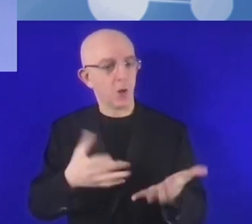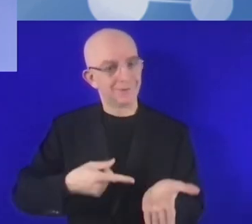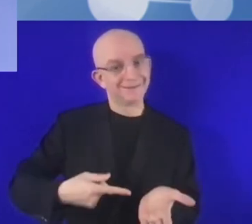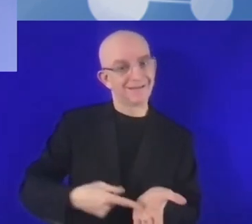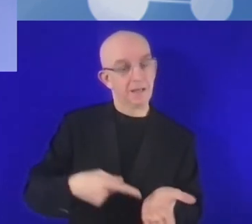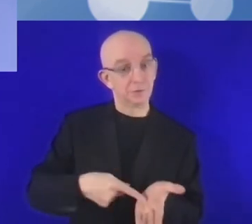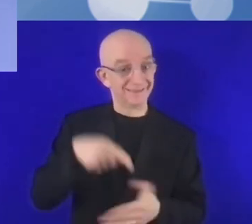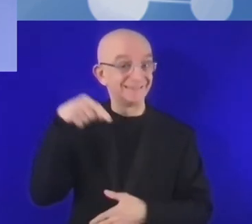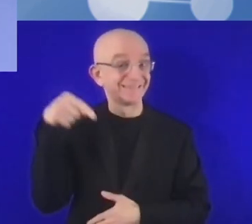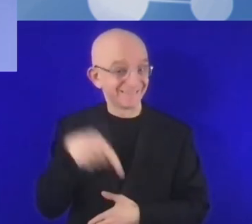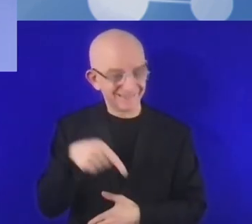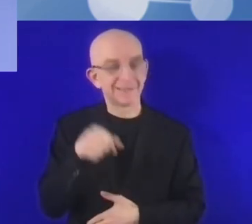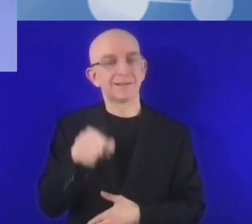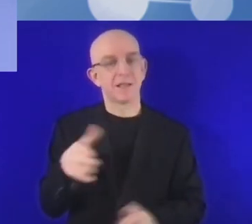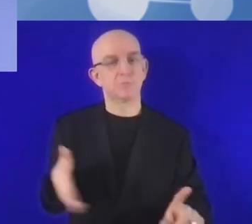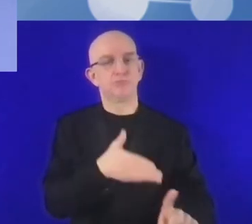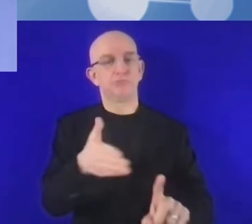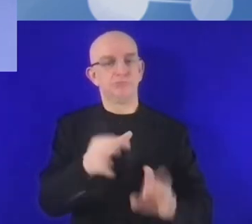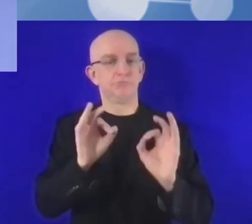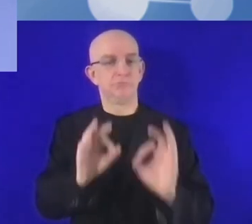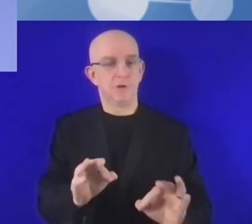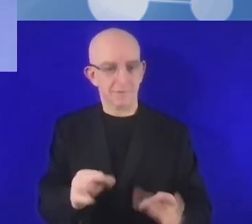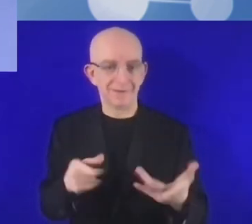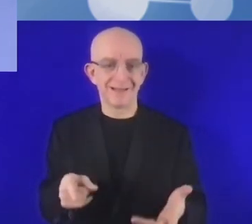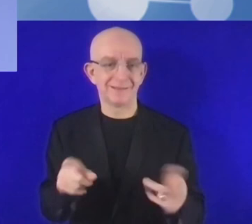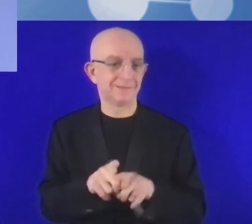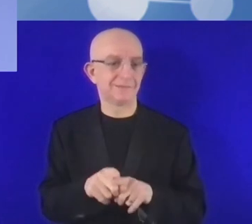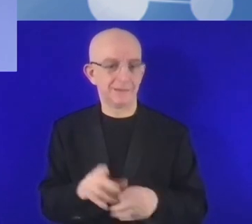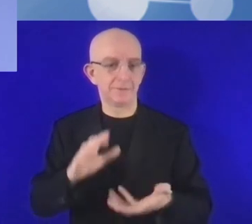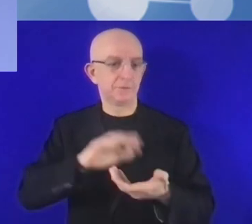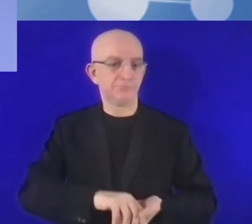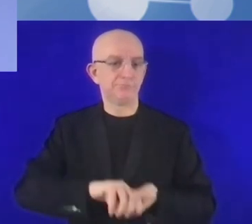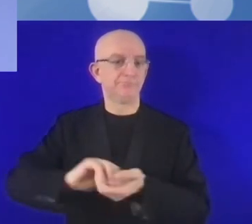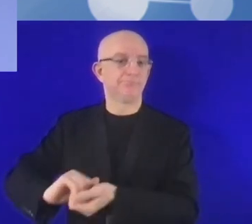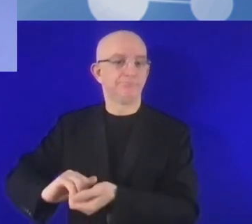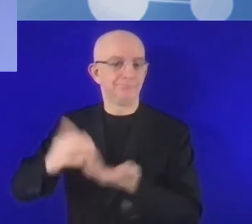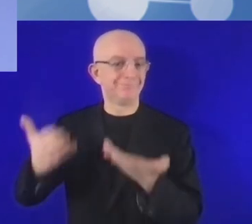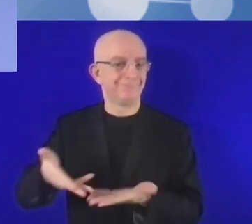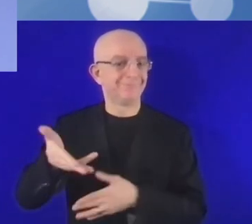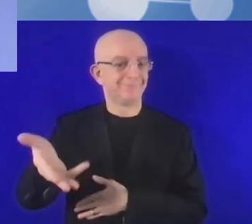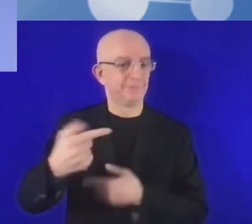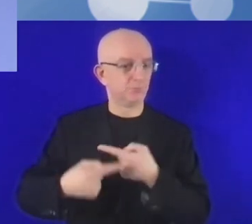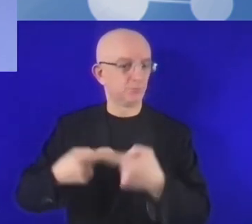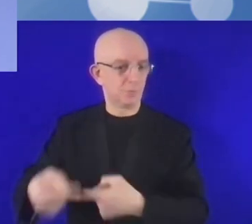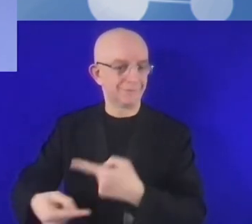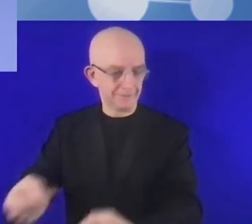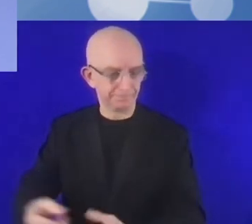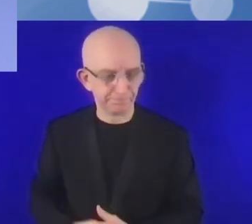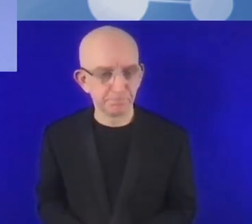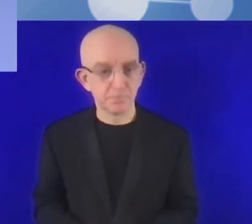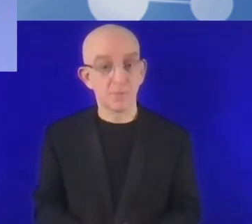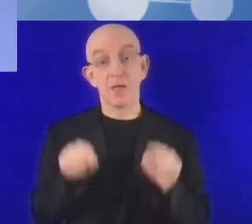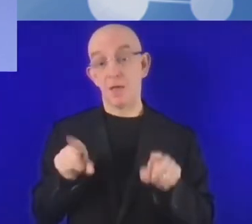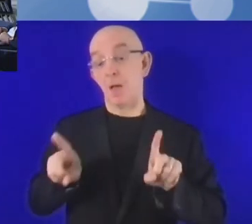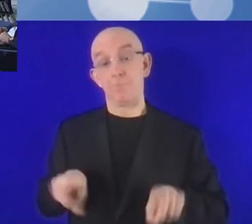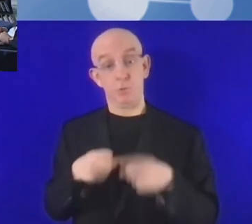crear música y arte que sea cada vez más natural. Y esa sensibilidad en la